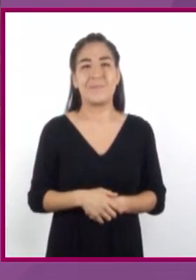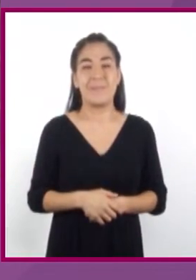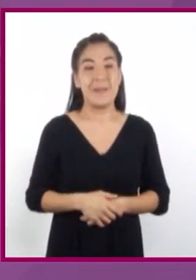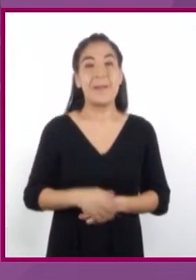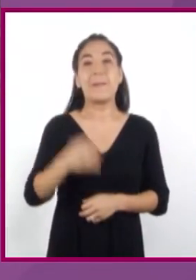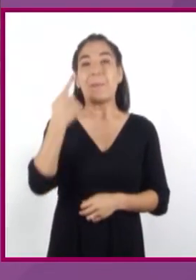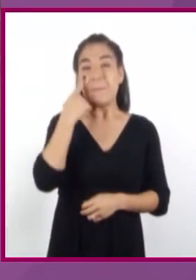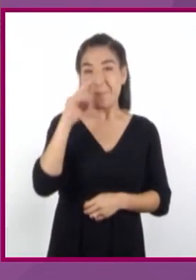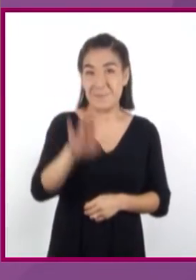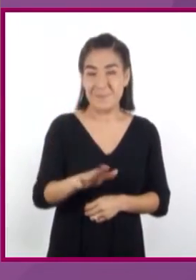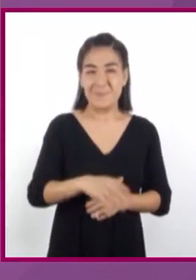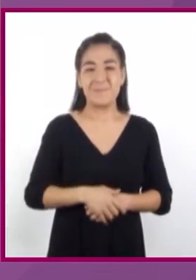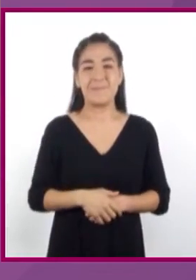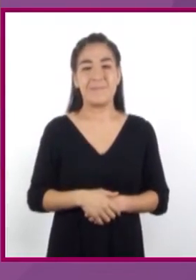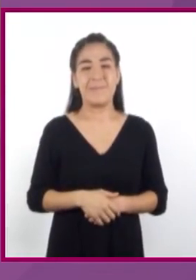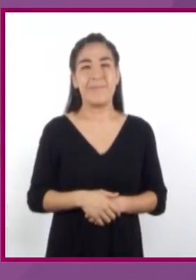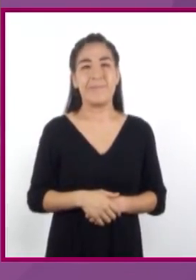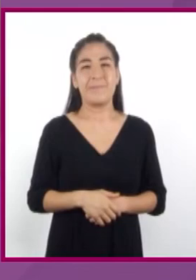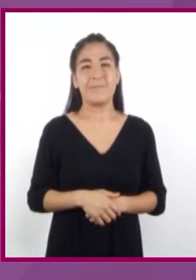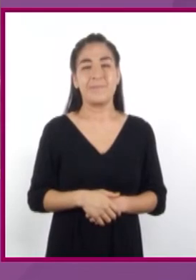¡Mira! Aquí estaban.